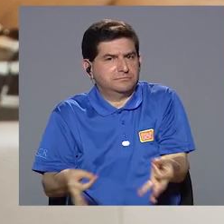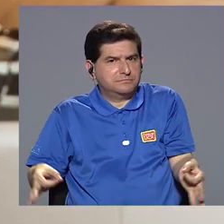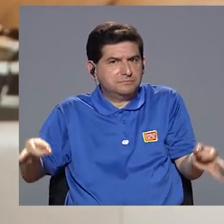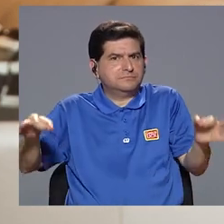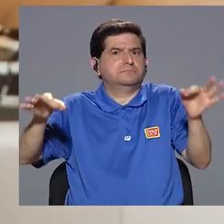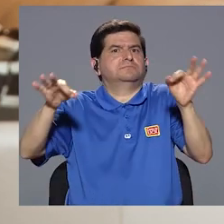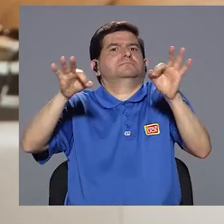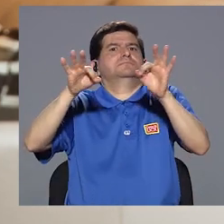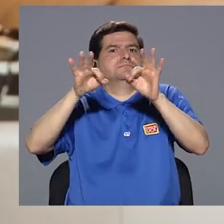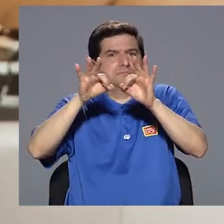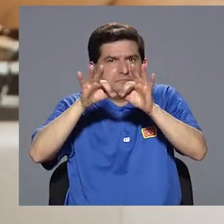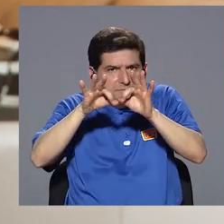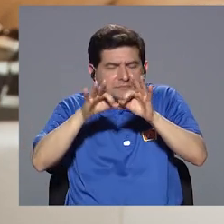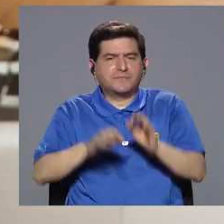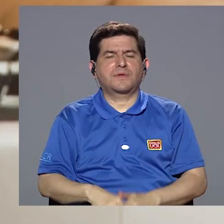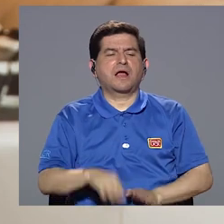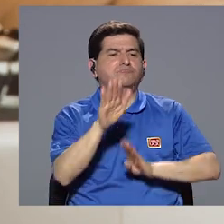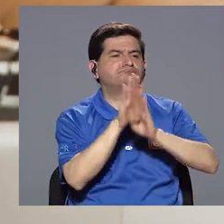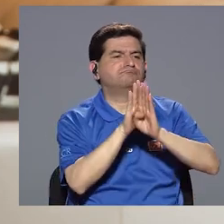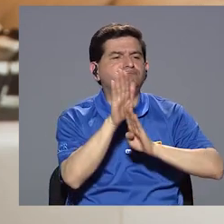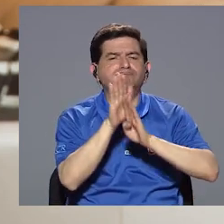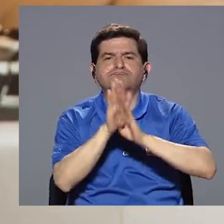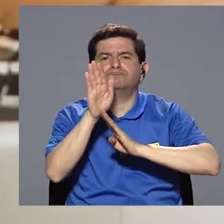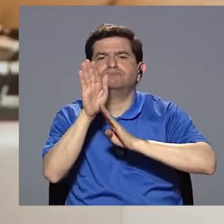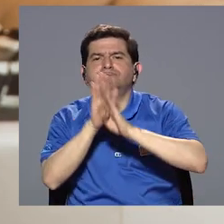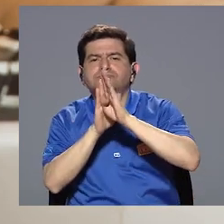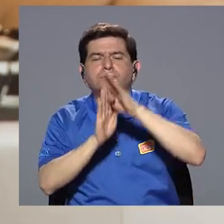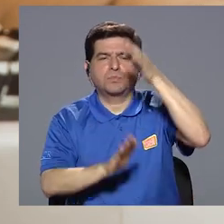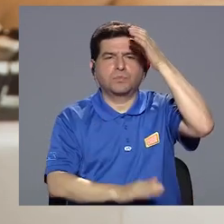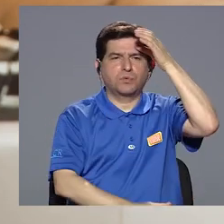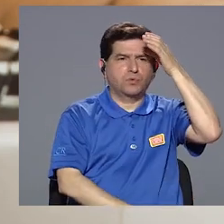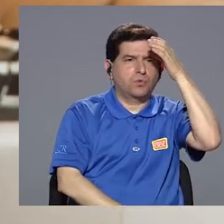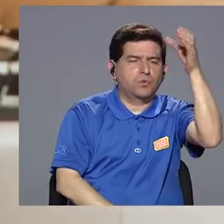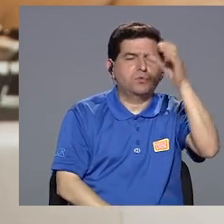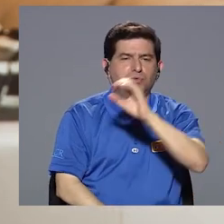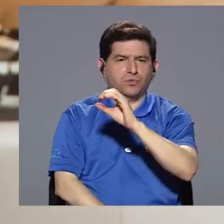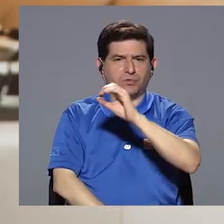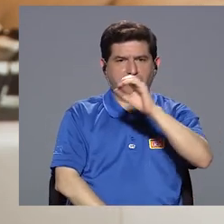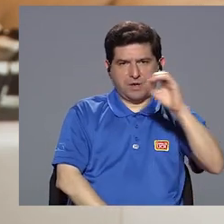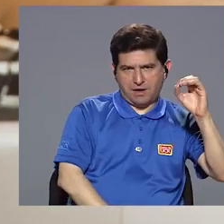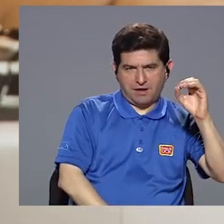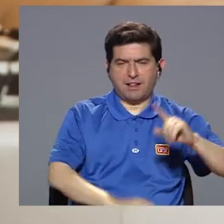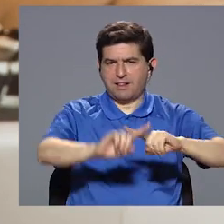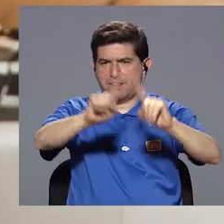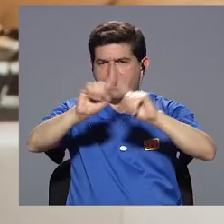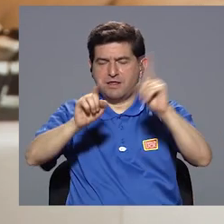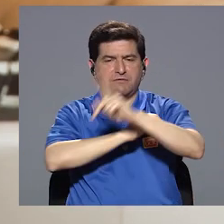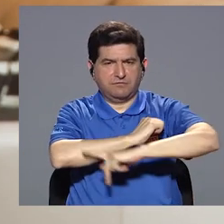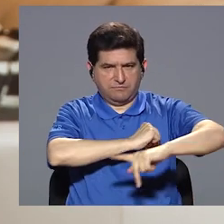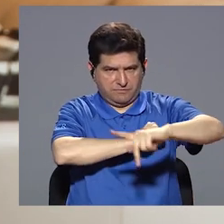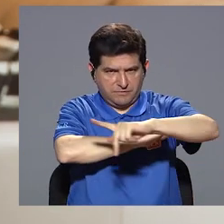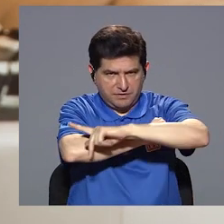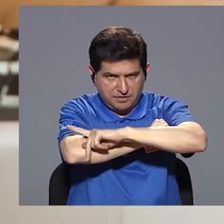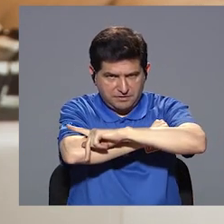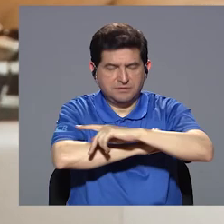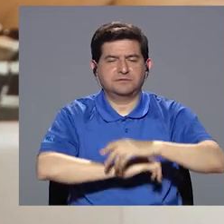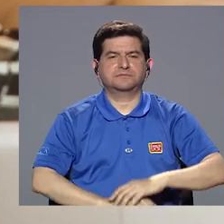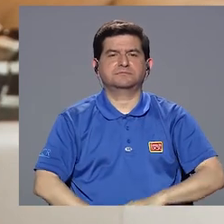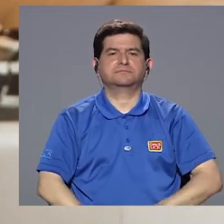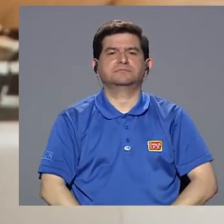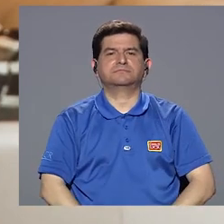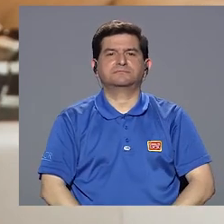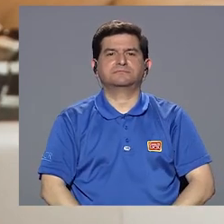impacto grandísimo sobre el desarrollo de la cultura occidental sus diferentes